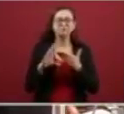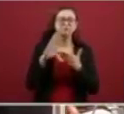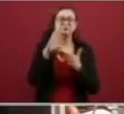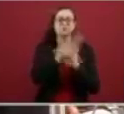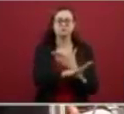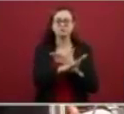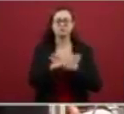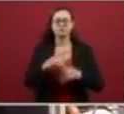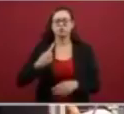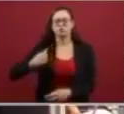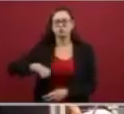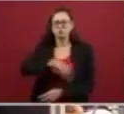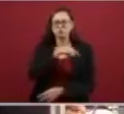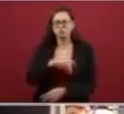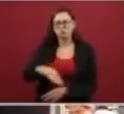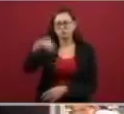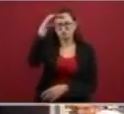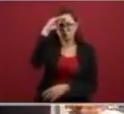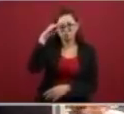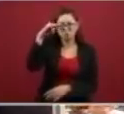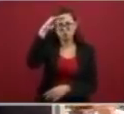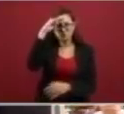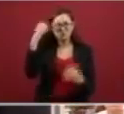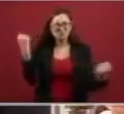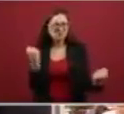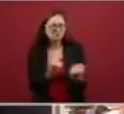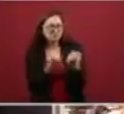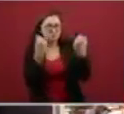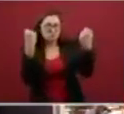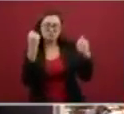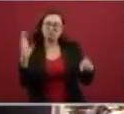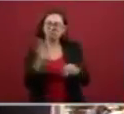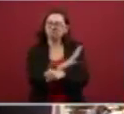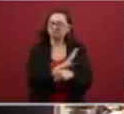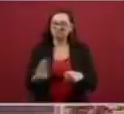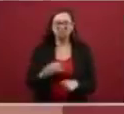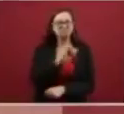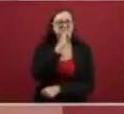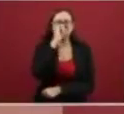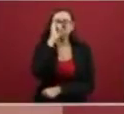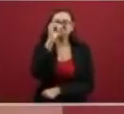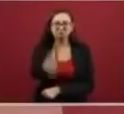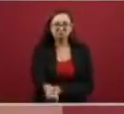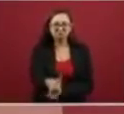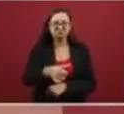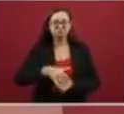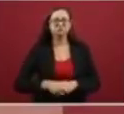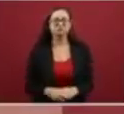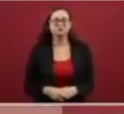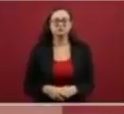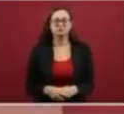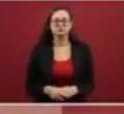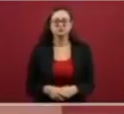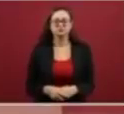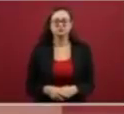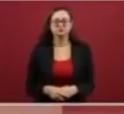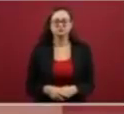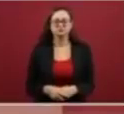consideramos conveniente para nadie. Hace unos días